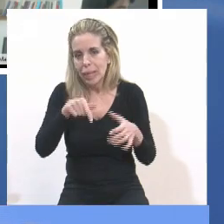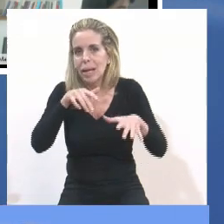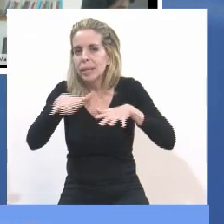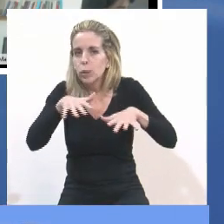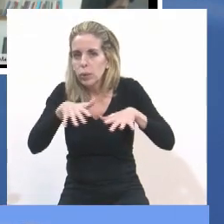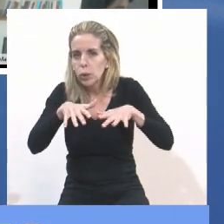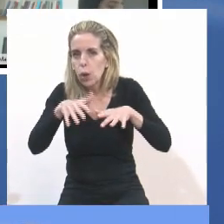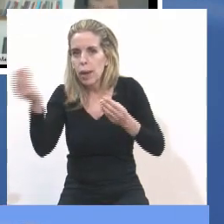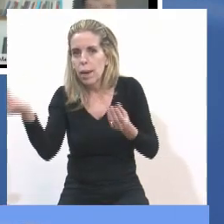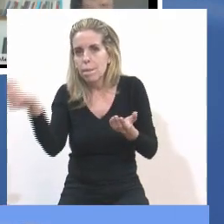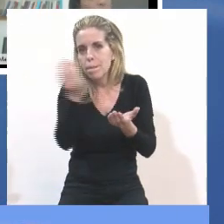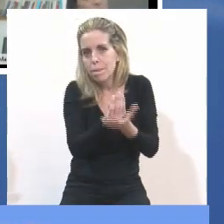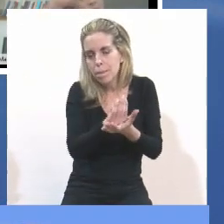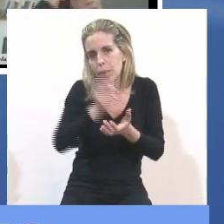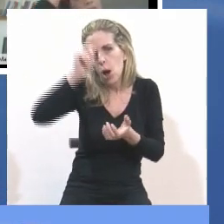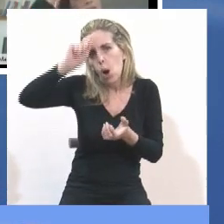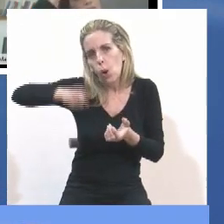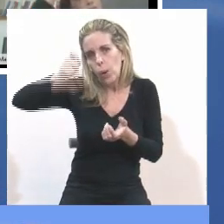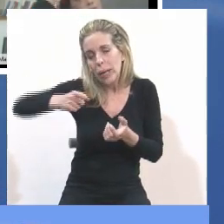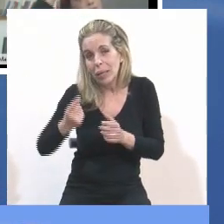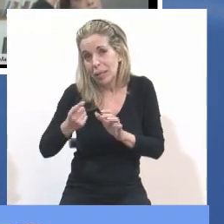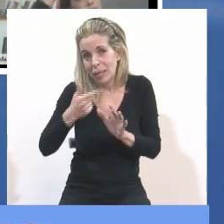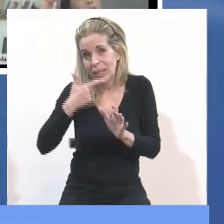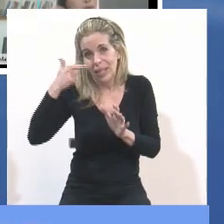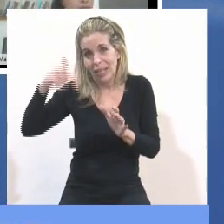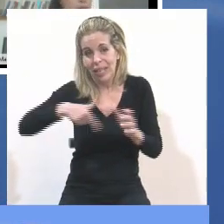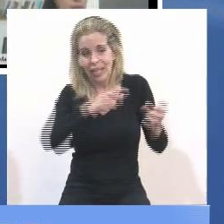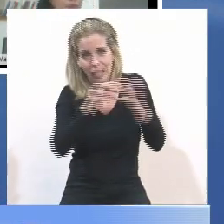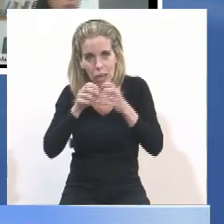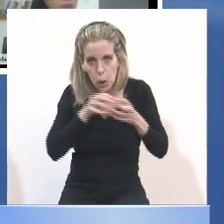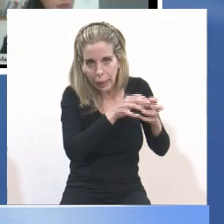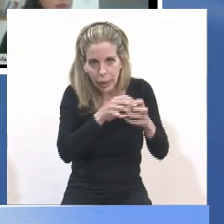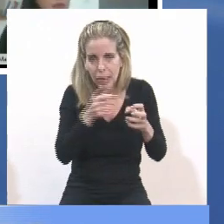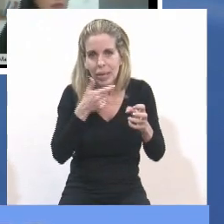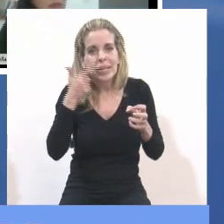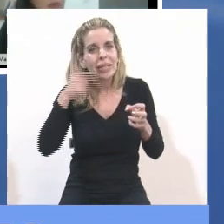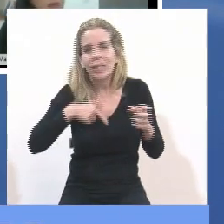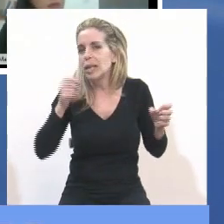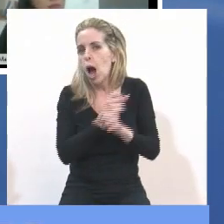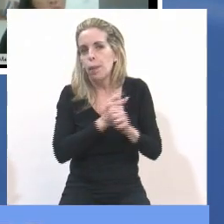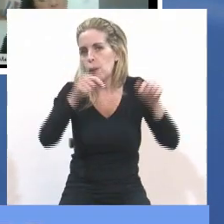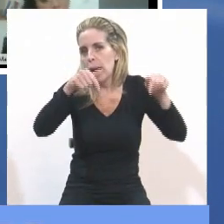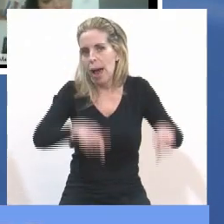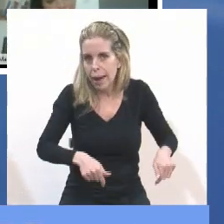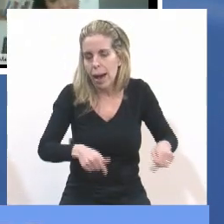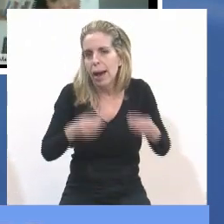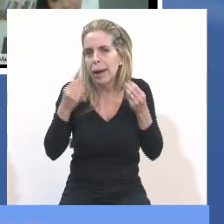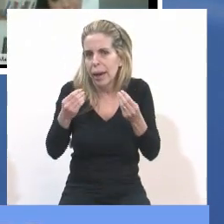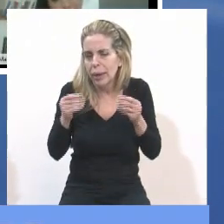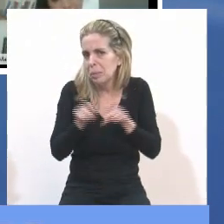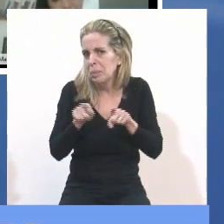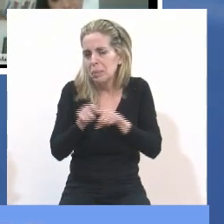de traslados sin que hayan pasado por este Senado de la Nación es lisa y llanamente